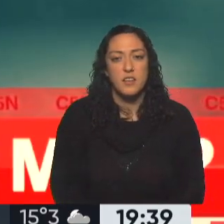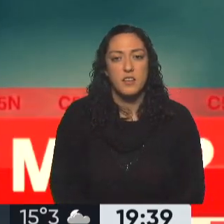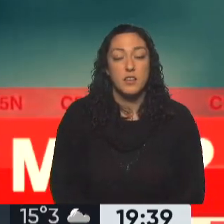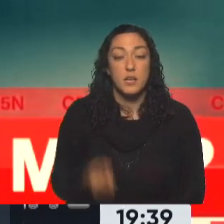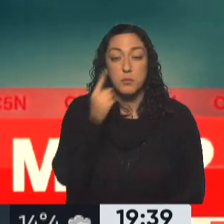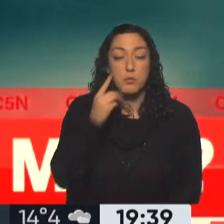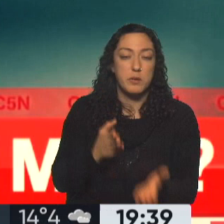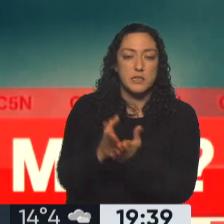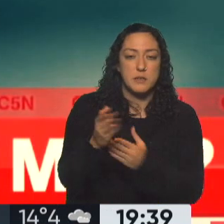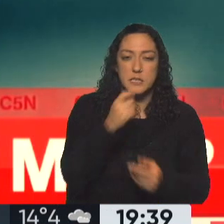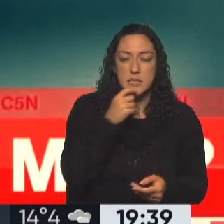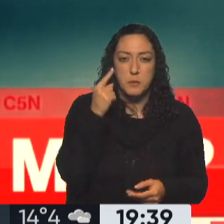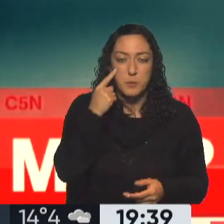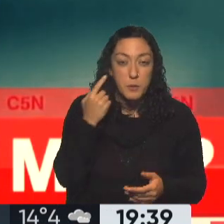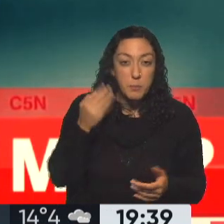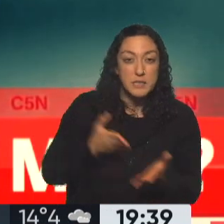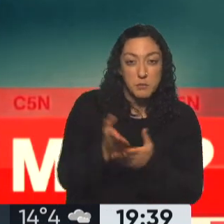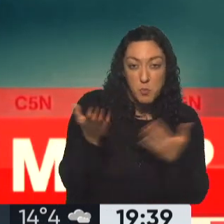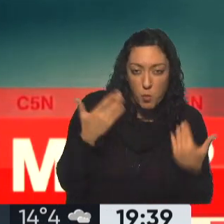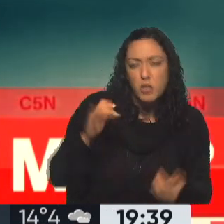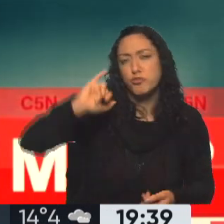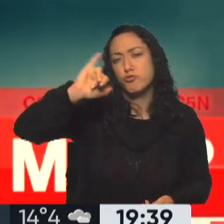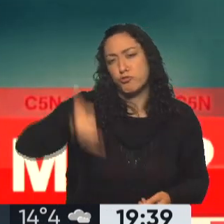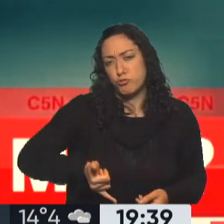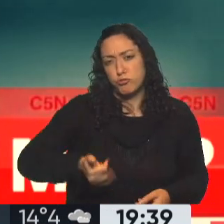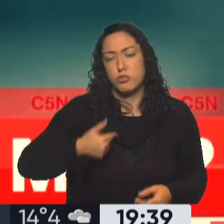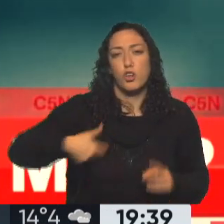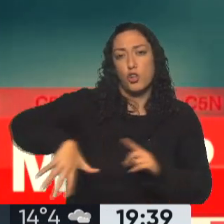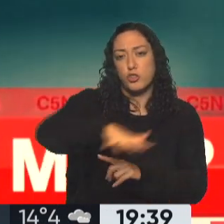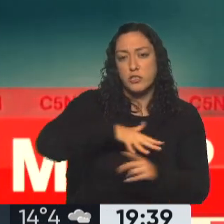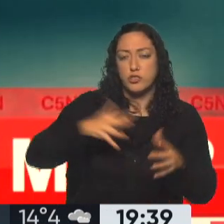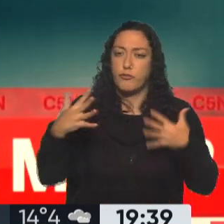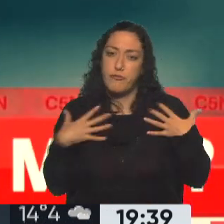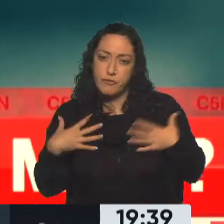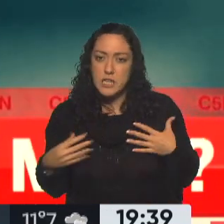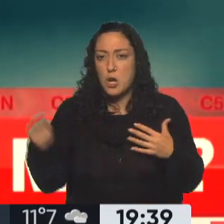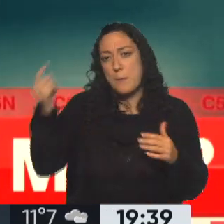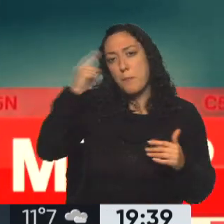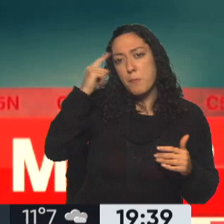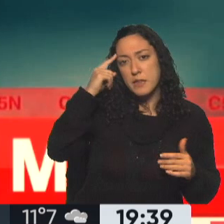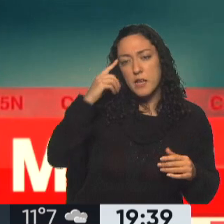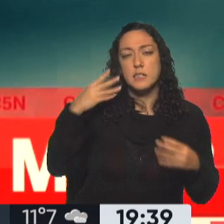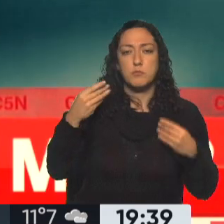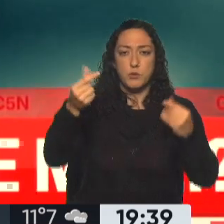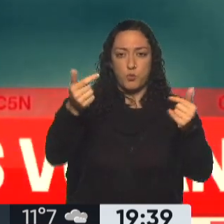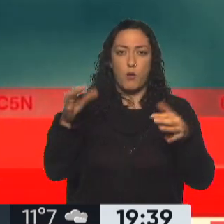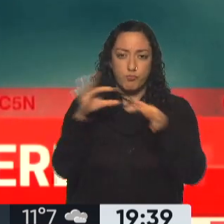inmortales. Si se puede vivir para siempre, sí, dentro de un contexto físico, mental y